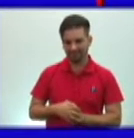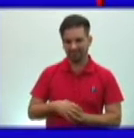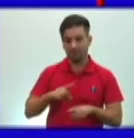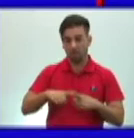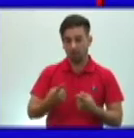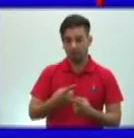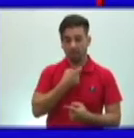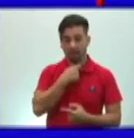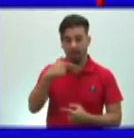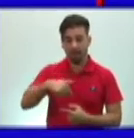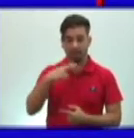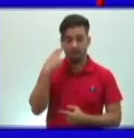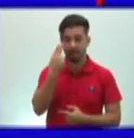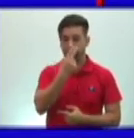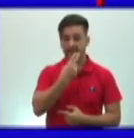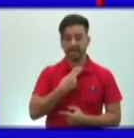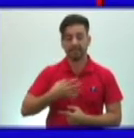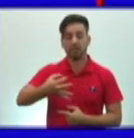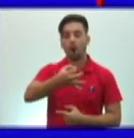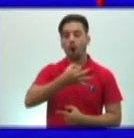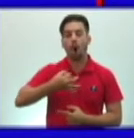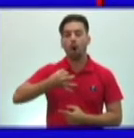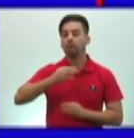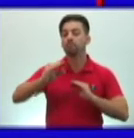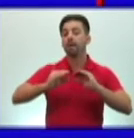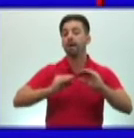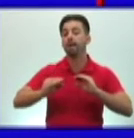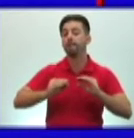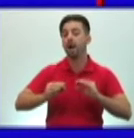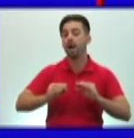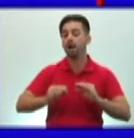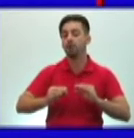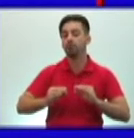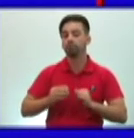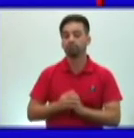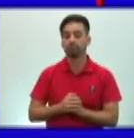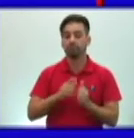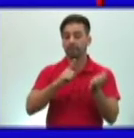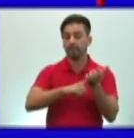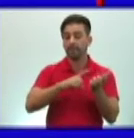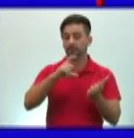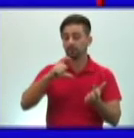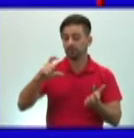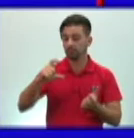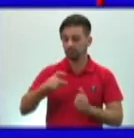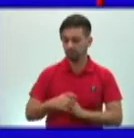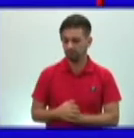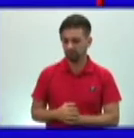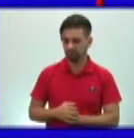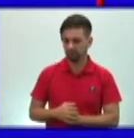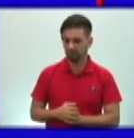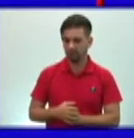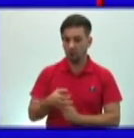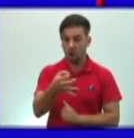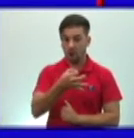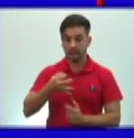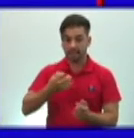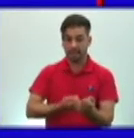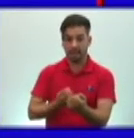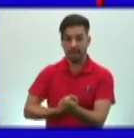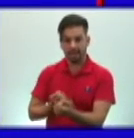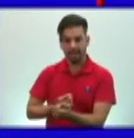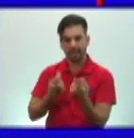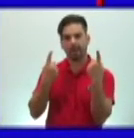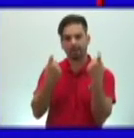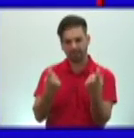organizado el Partido Revolucionario Cubano, no hubiera organizado la guerra necesaria y sencillamente hoy tuviéramos